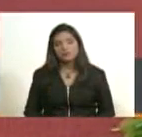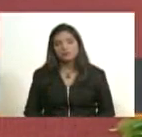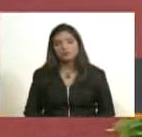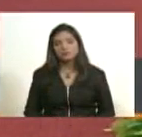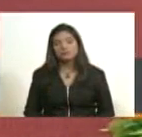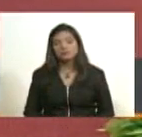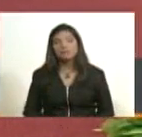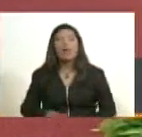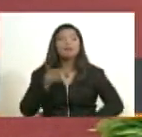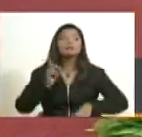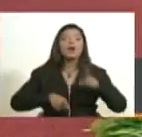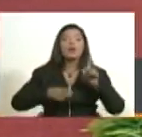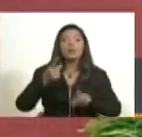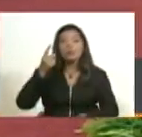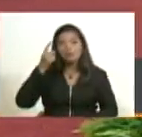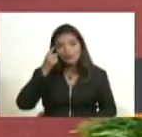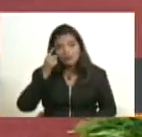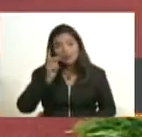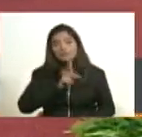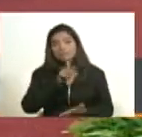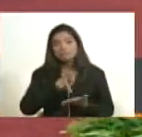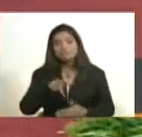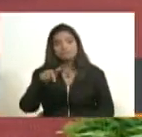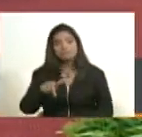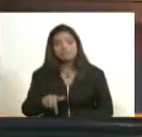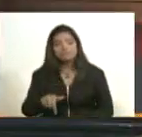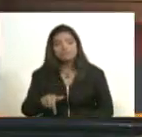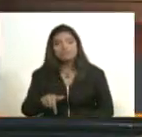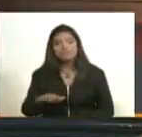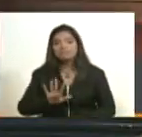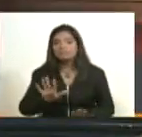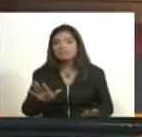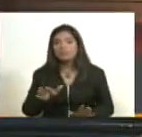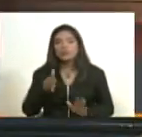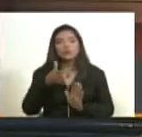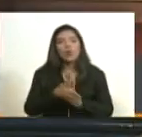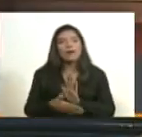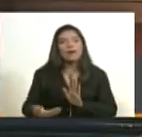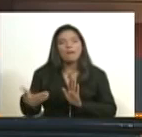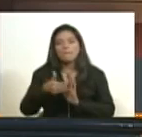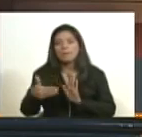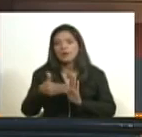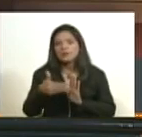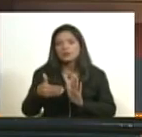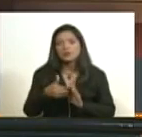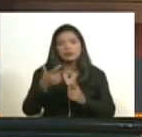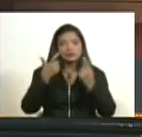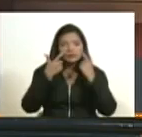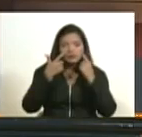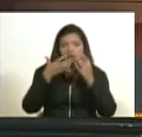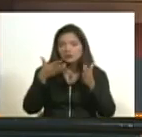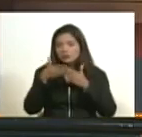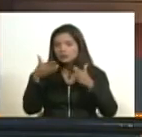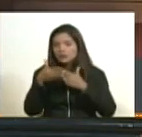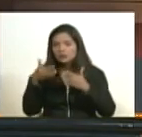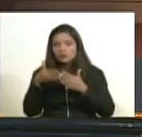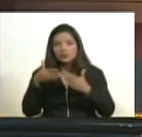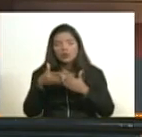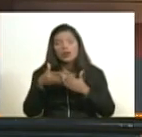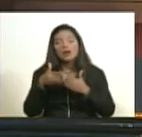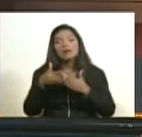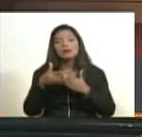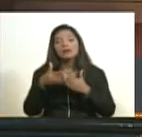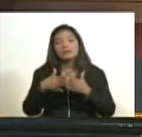Si algún día llegaran por la vía de la presión, de la obsesión y del